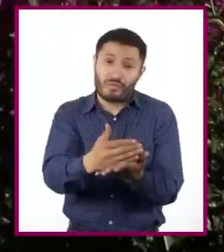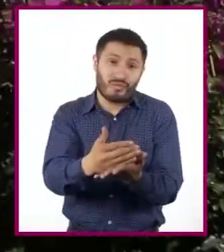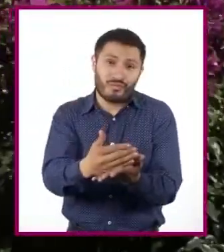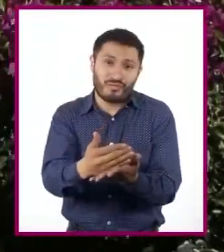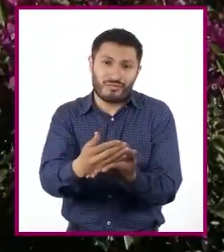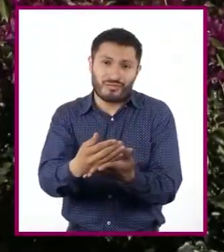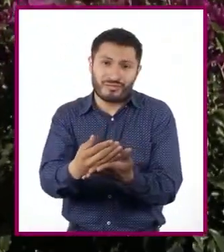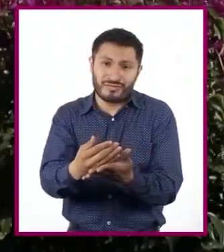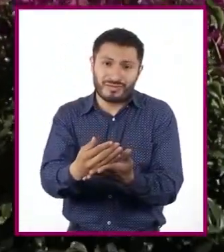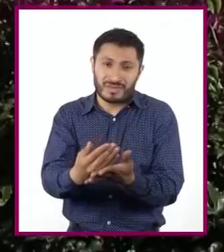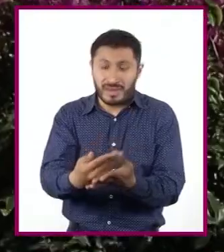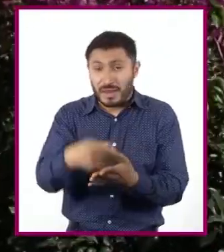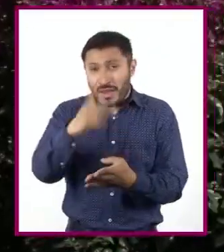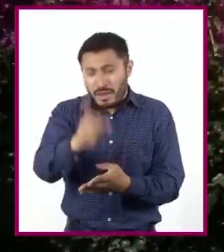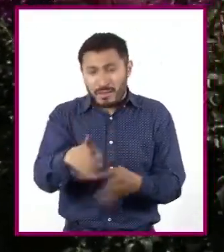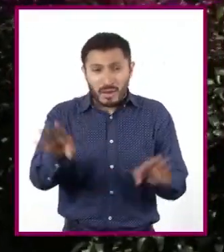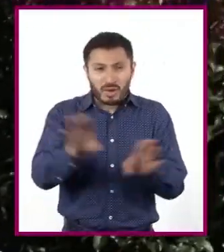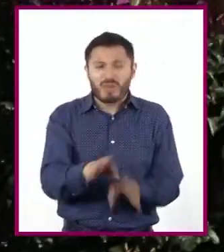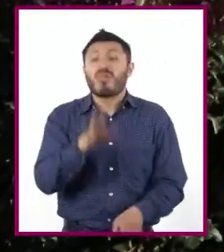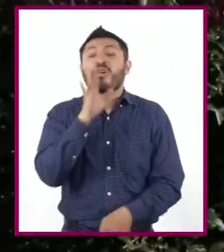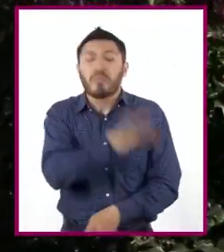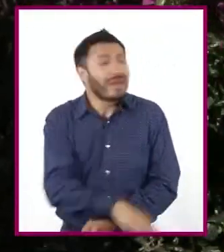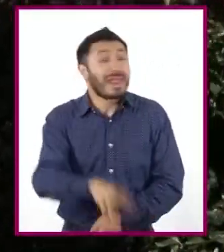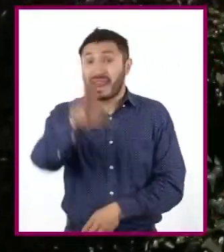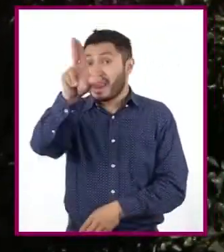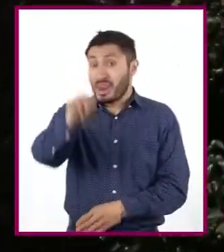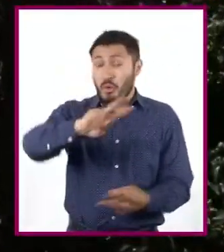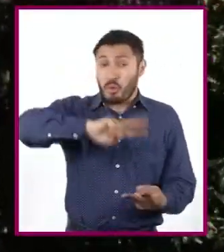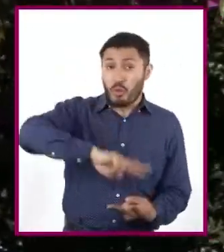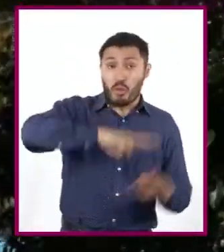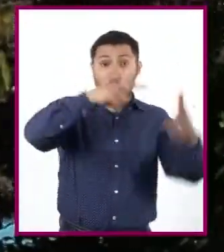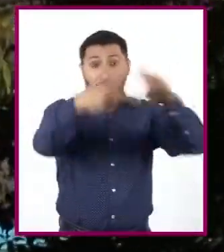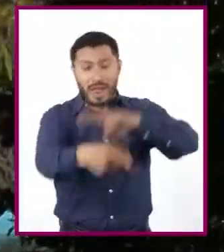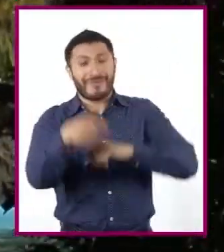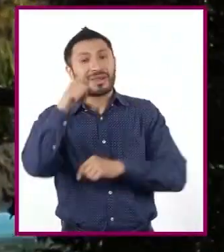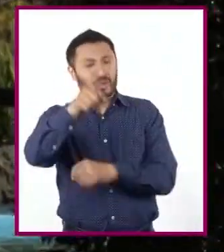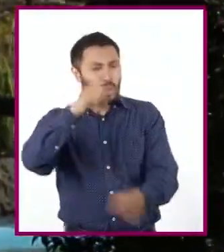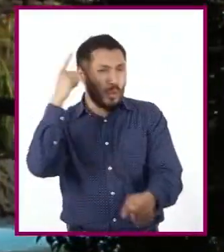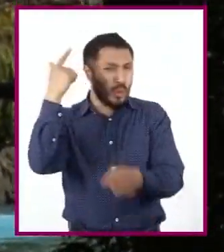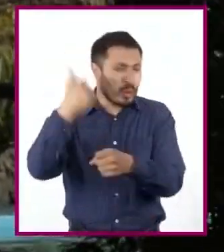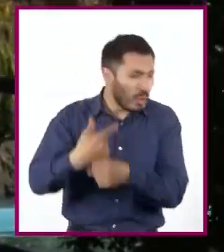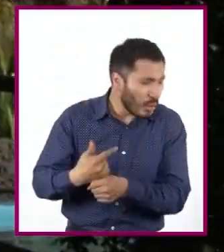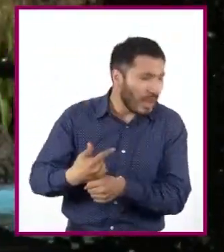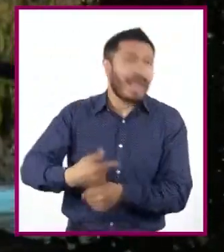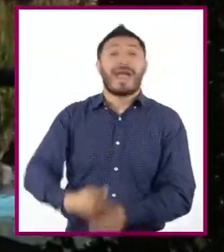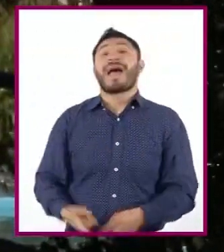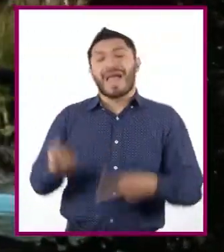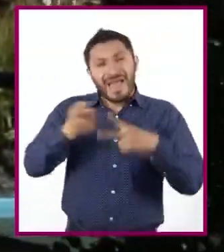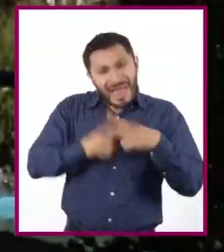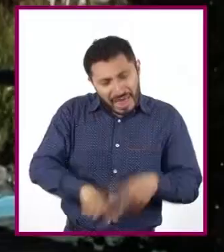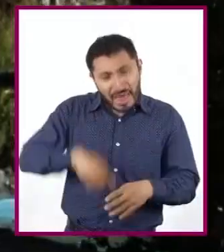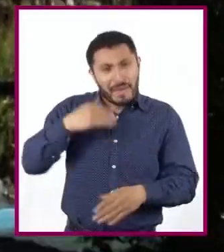leí una vez, con un solo punto de fuga hacia el misterio. Sin embargo, Truman